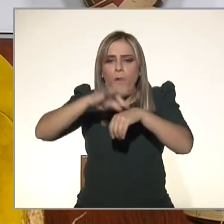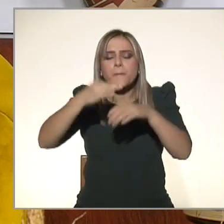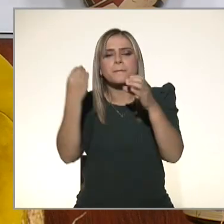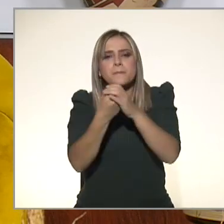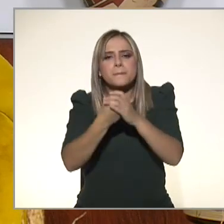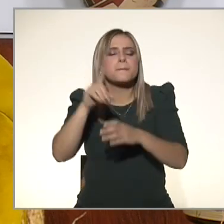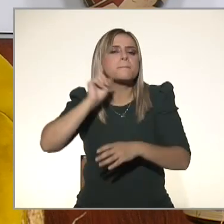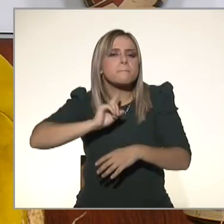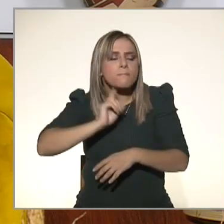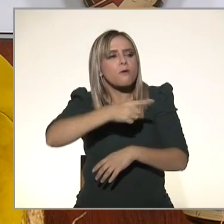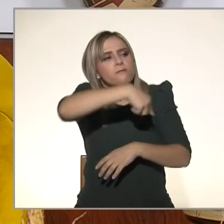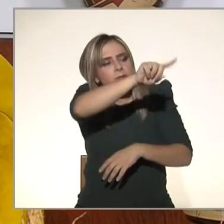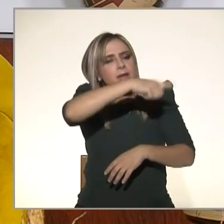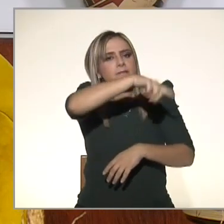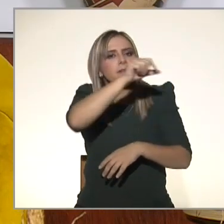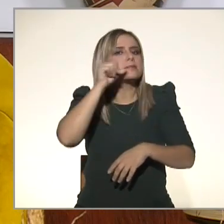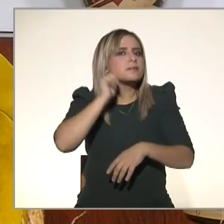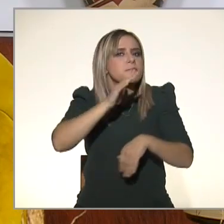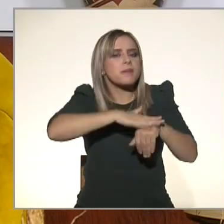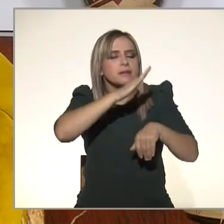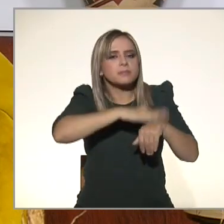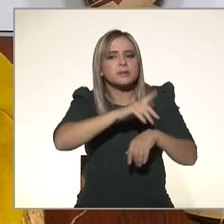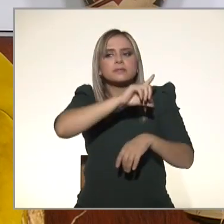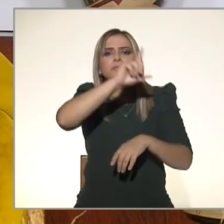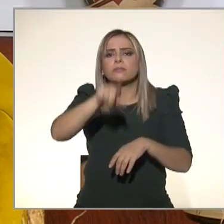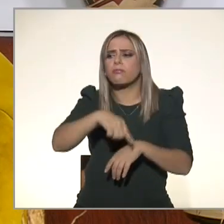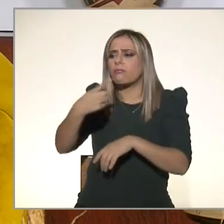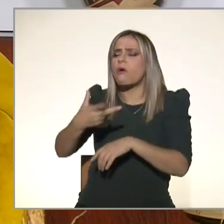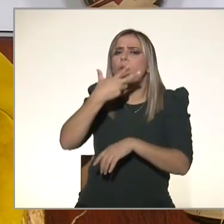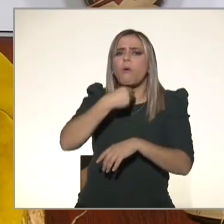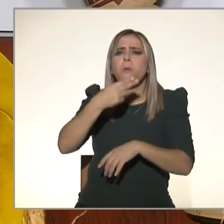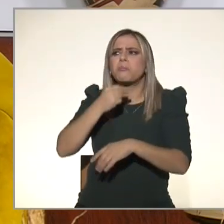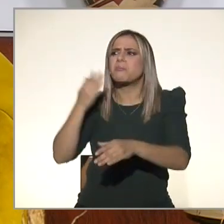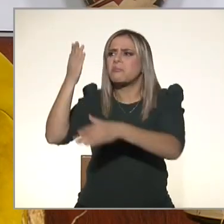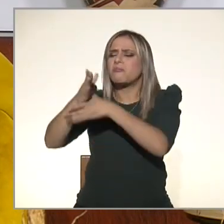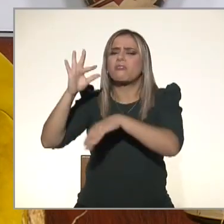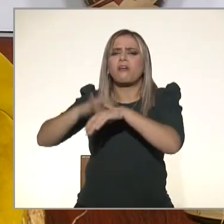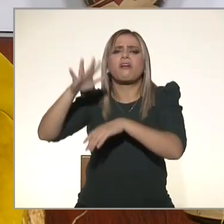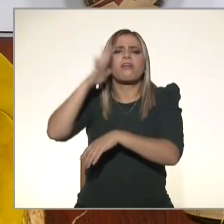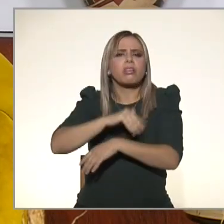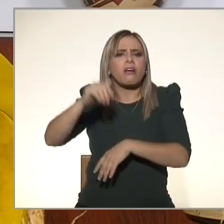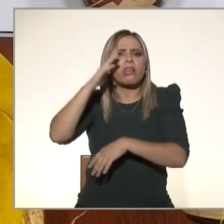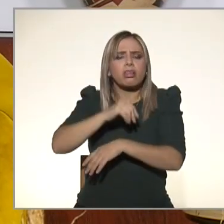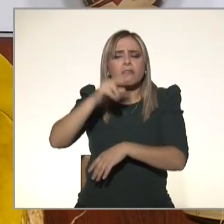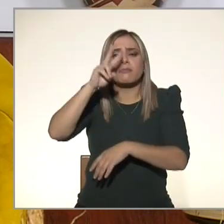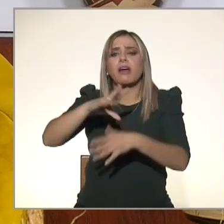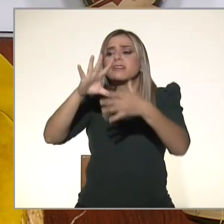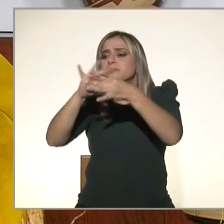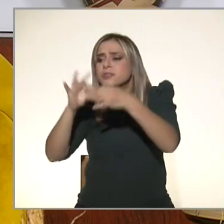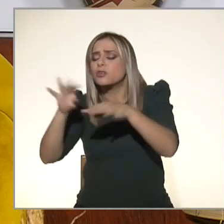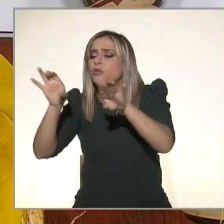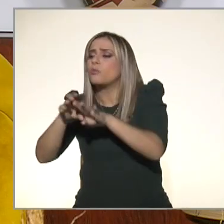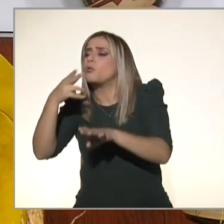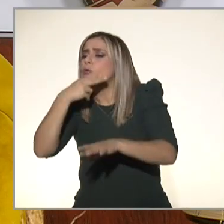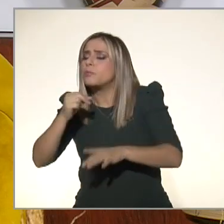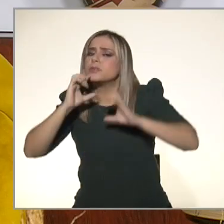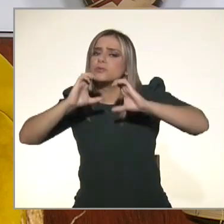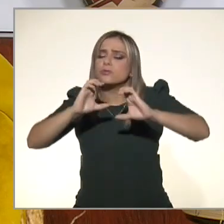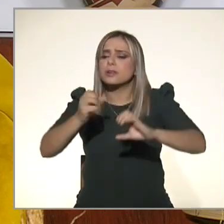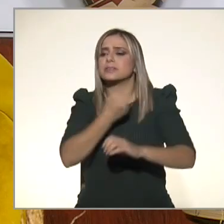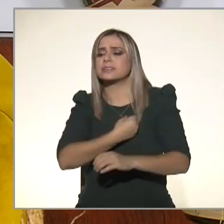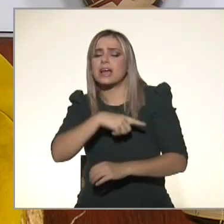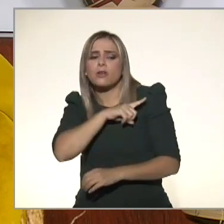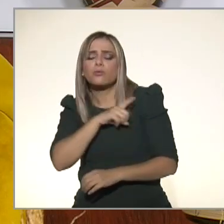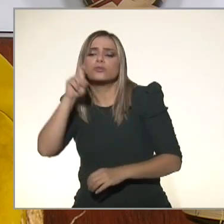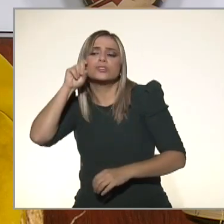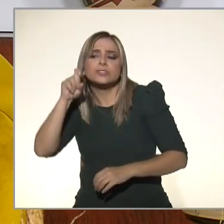aprendemos mucho de los compañeros en la escuela, los que van arriba, pero la verdad es que formalmente no se habla de esto en cuanto a la salud